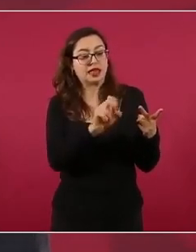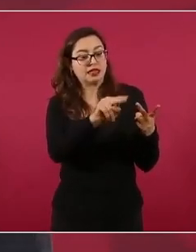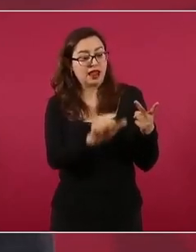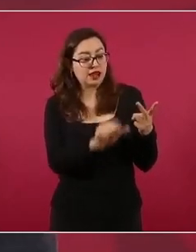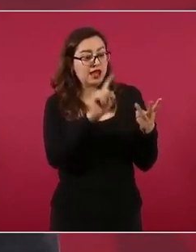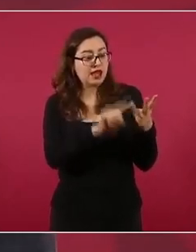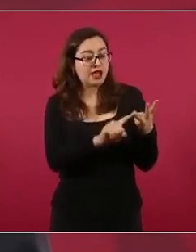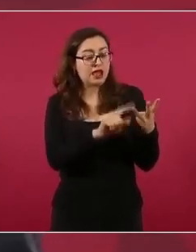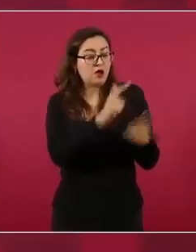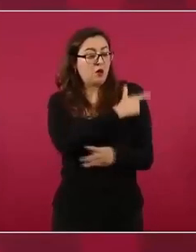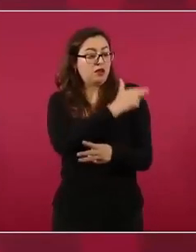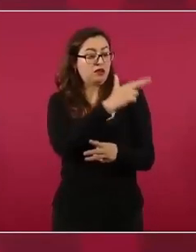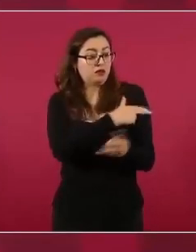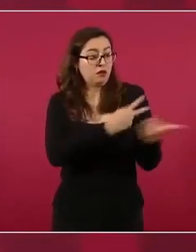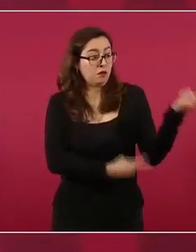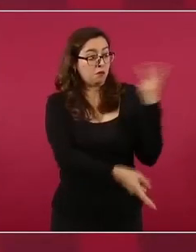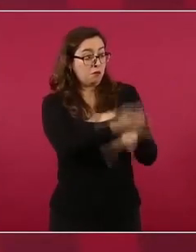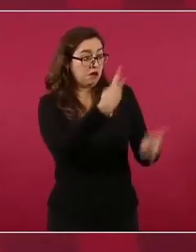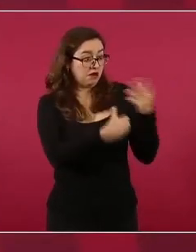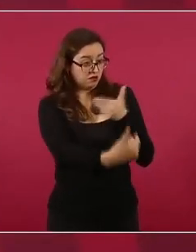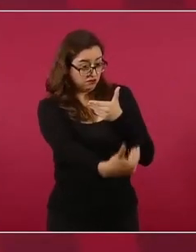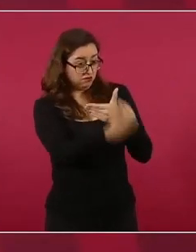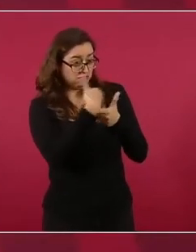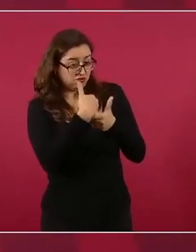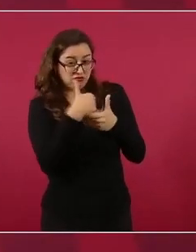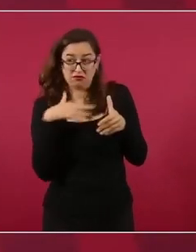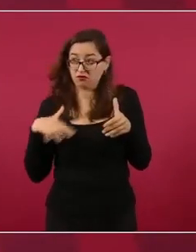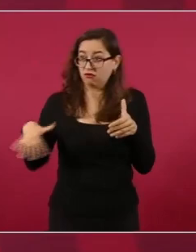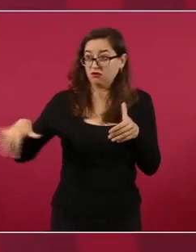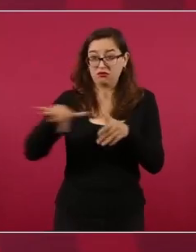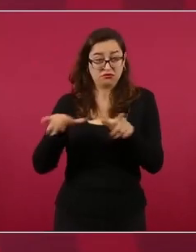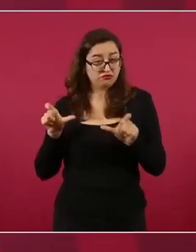pública en Guanajuato,